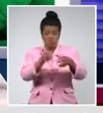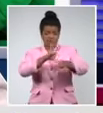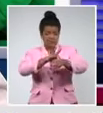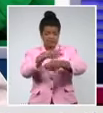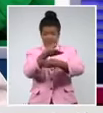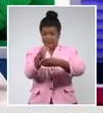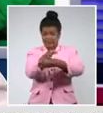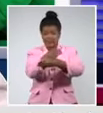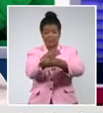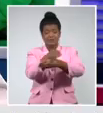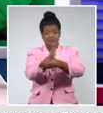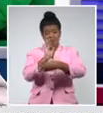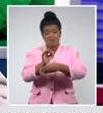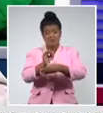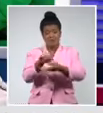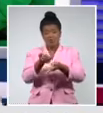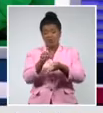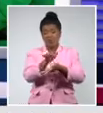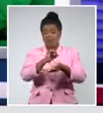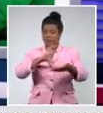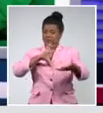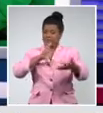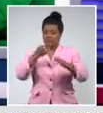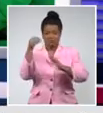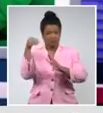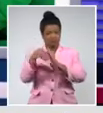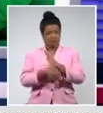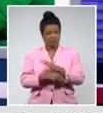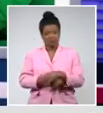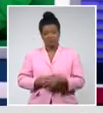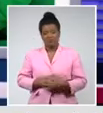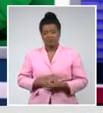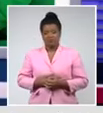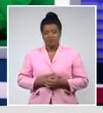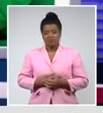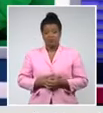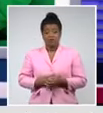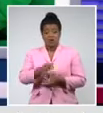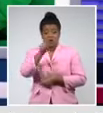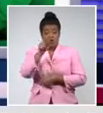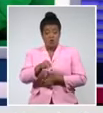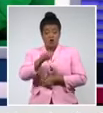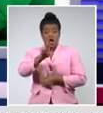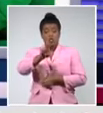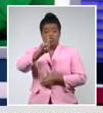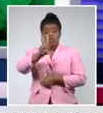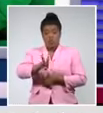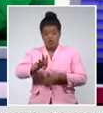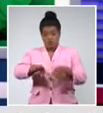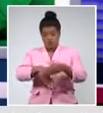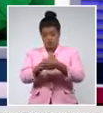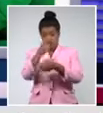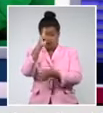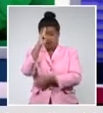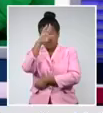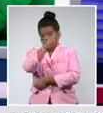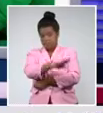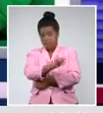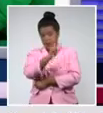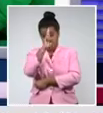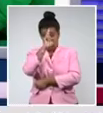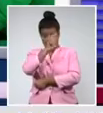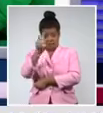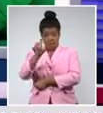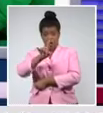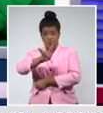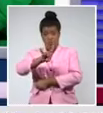comorbilidades que lo hacían muy vulnerable. Este paciente estuvo 12 días ingresado, 9 de ellos